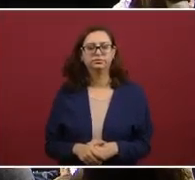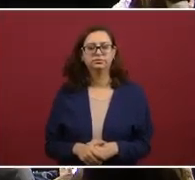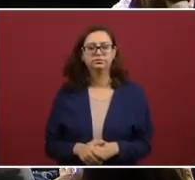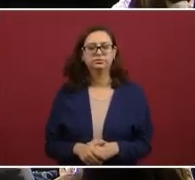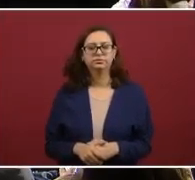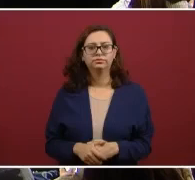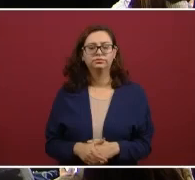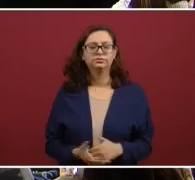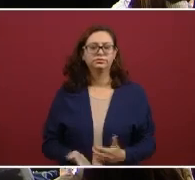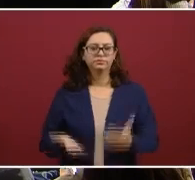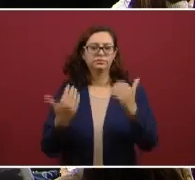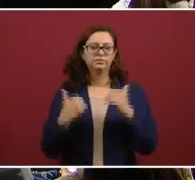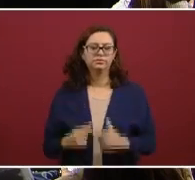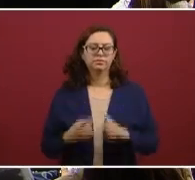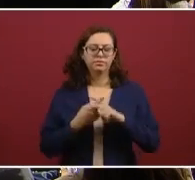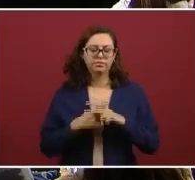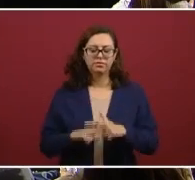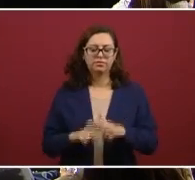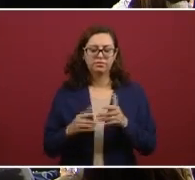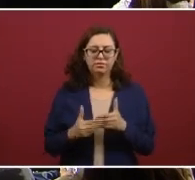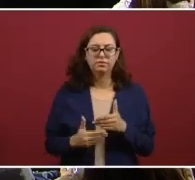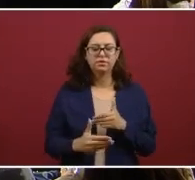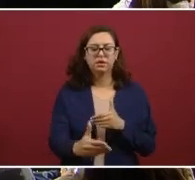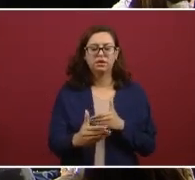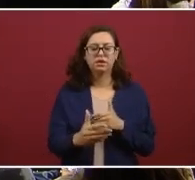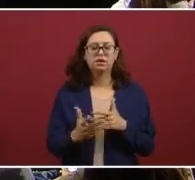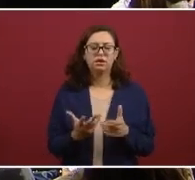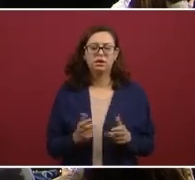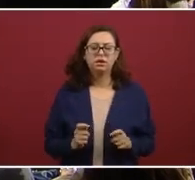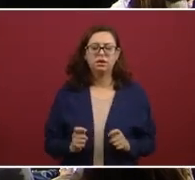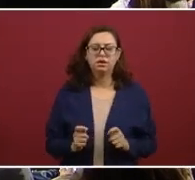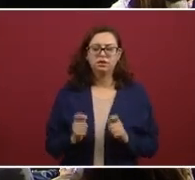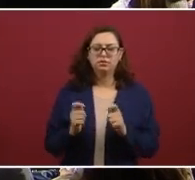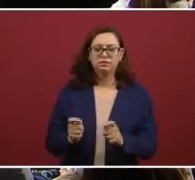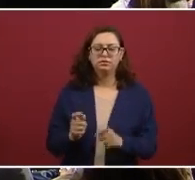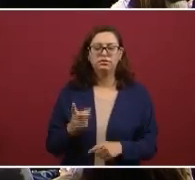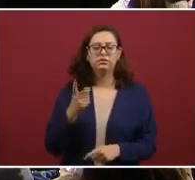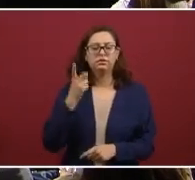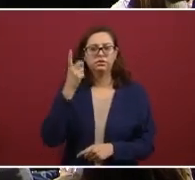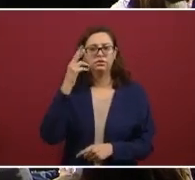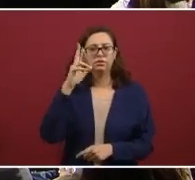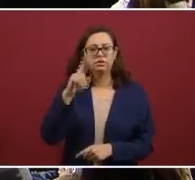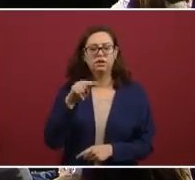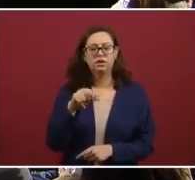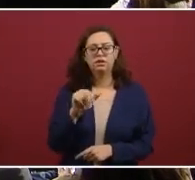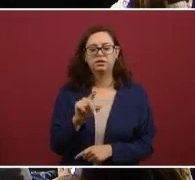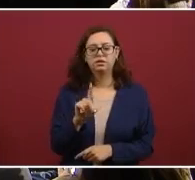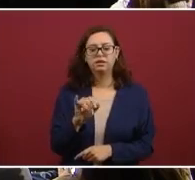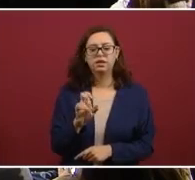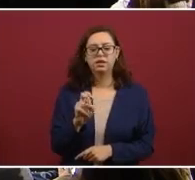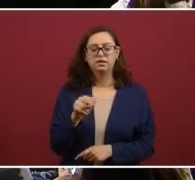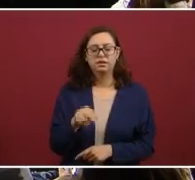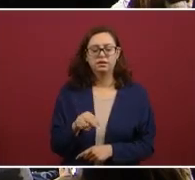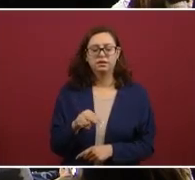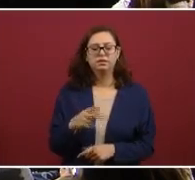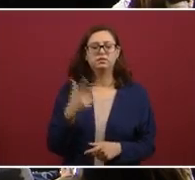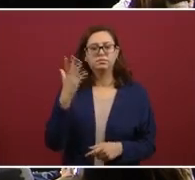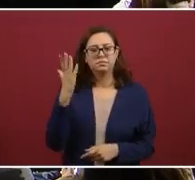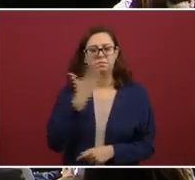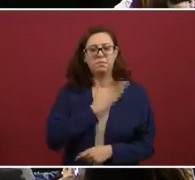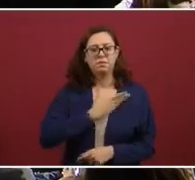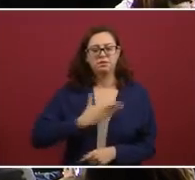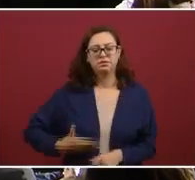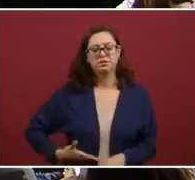Para dar inicio a este segmento, tiene la palabra la doctora Nadine Gassmann-Silberman, presidenta